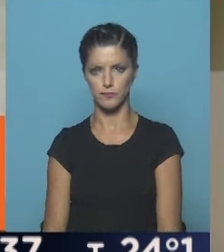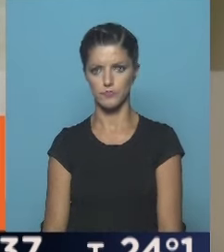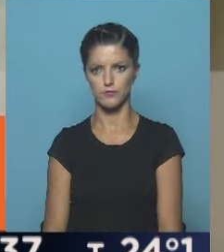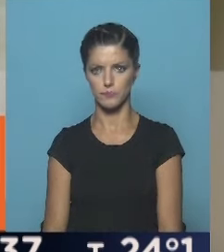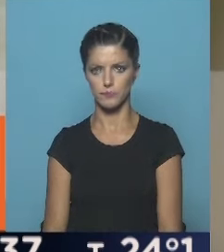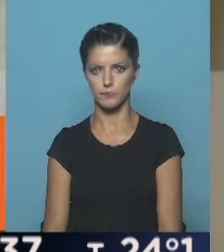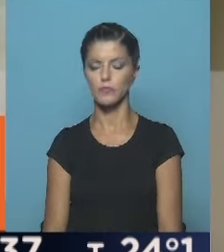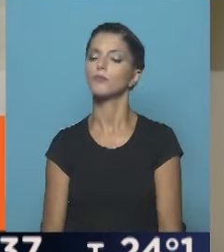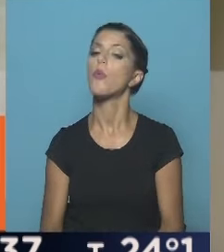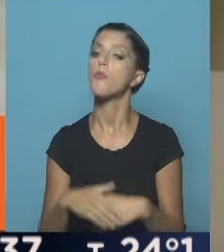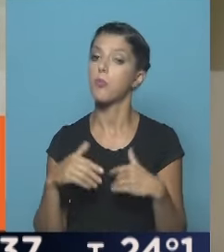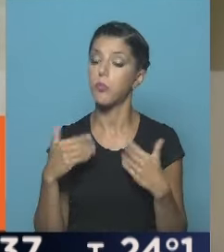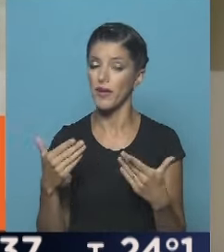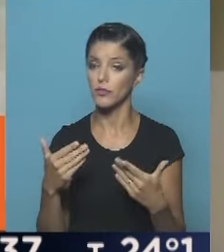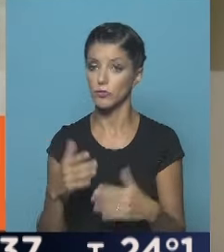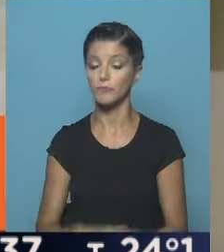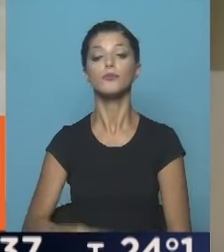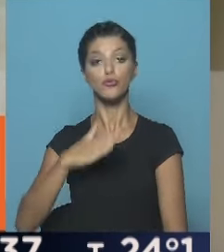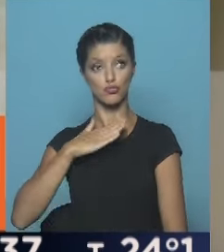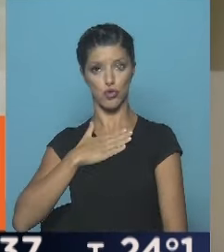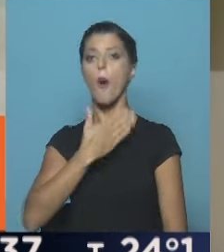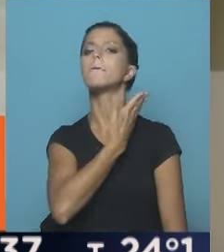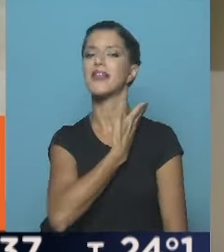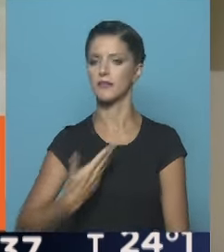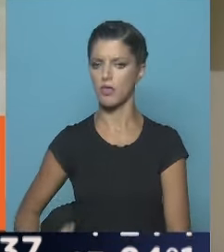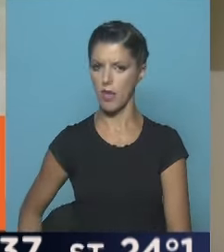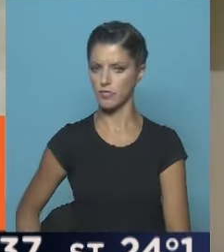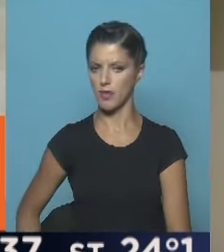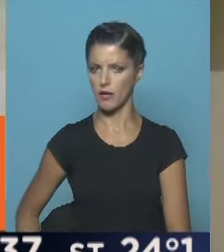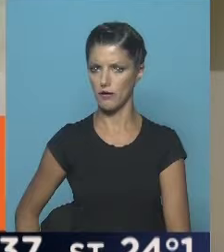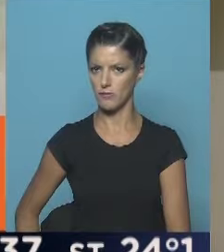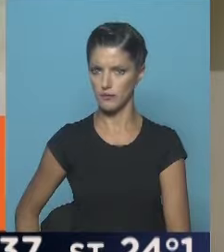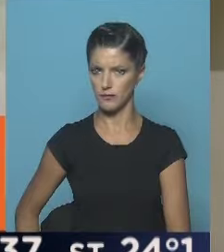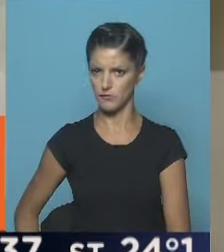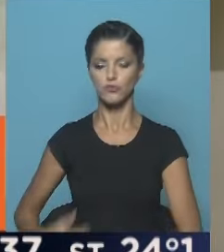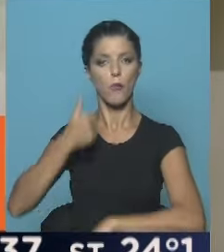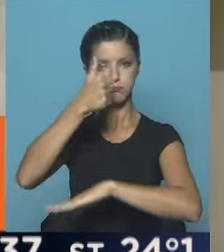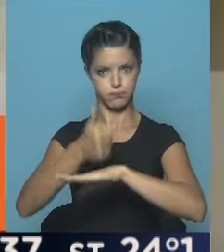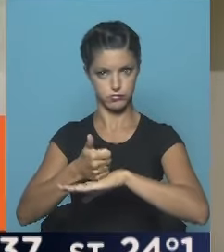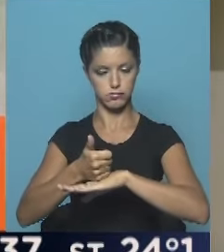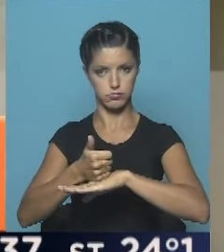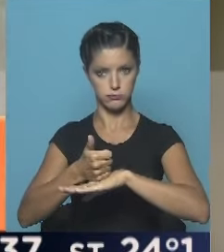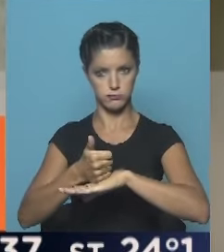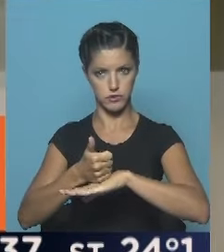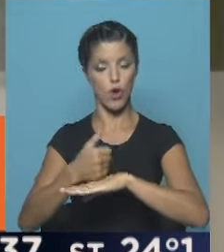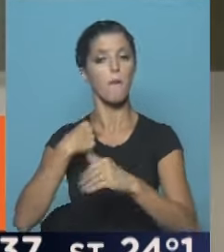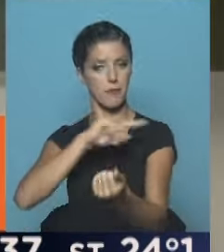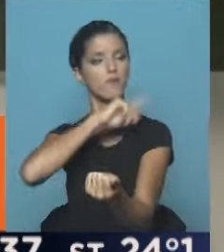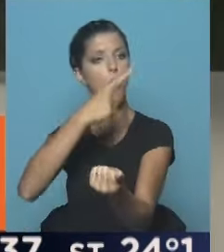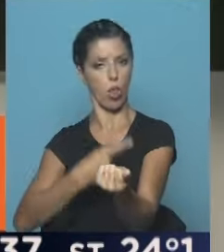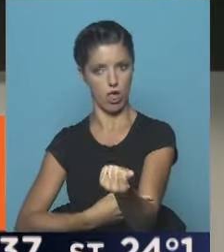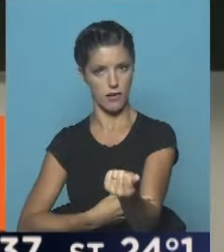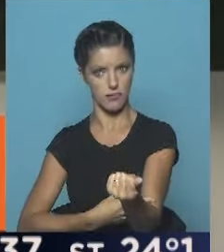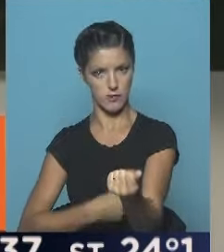Por eso llamo, como jefe de Estado que soy, investido de autoridad y con el poder